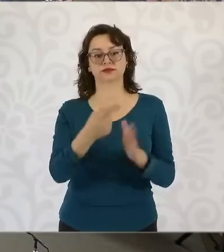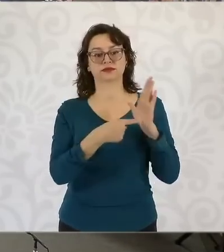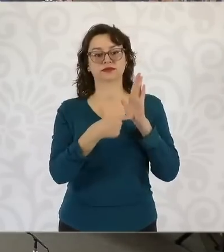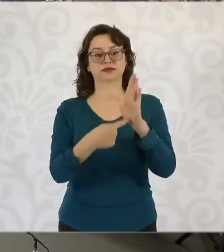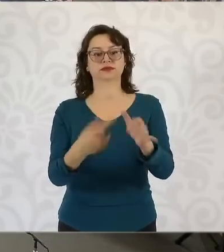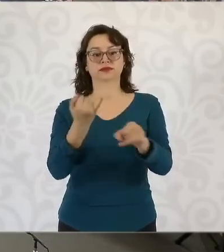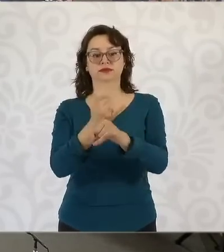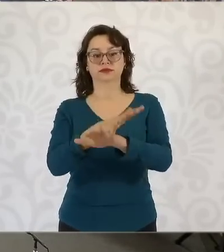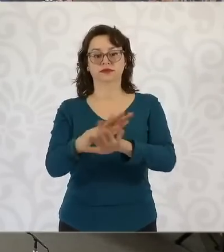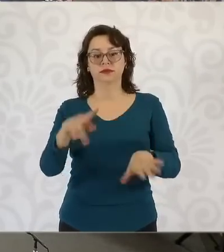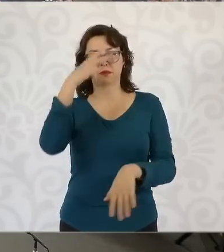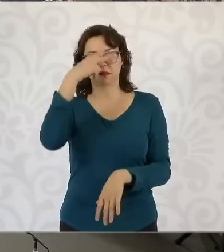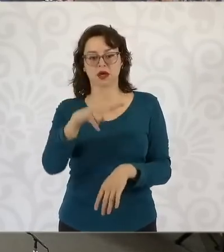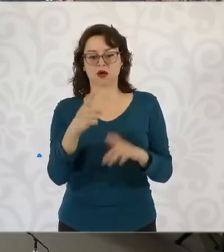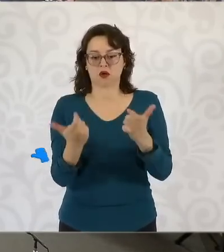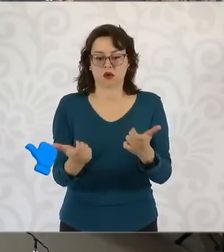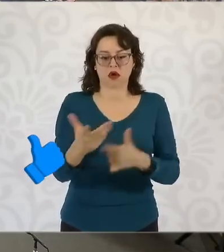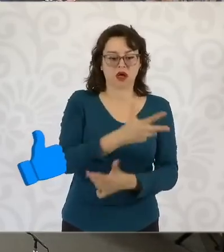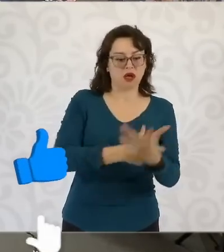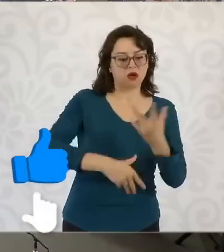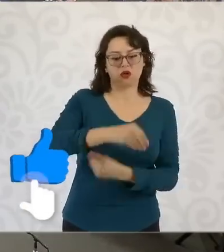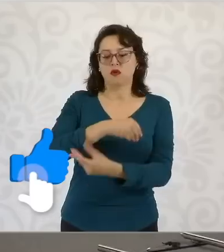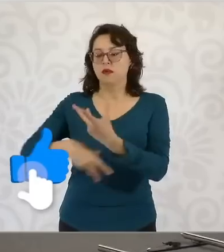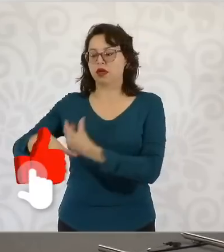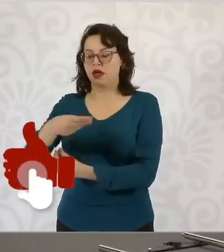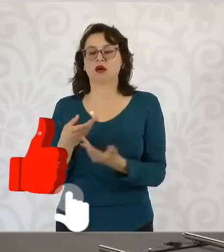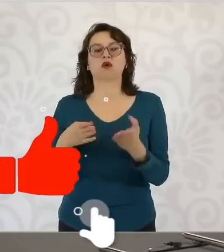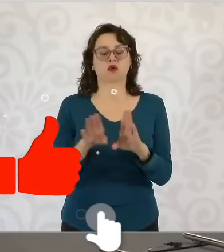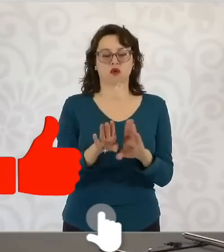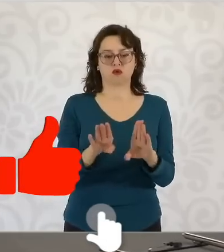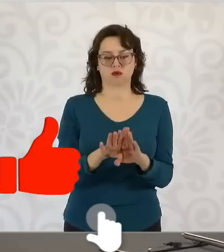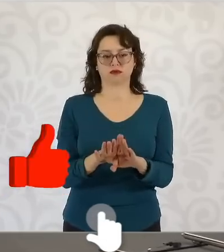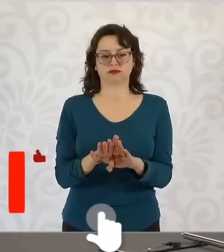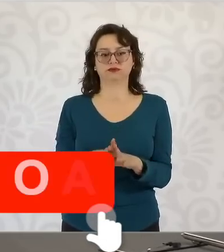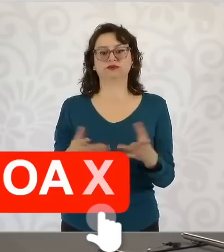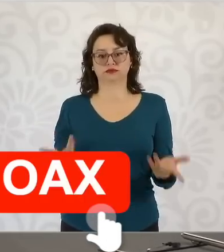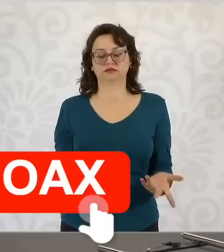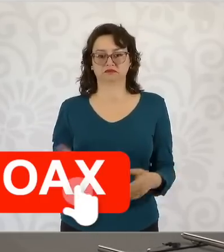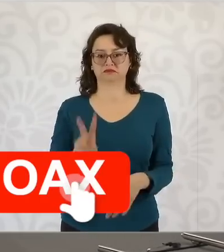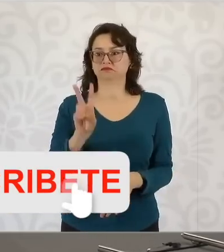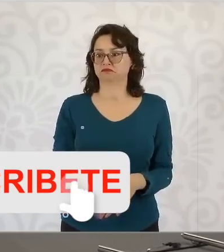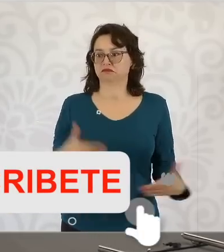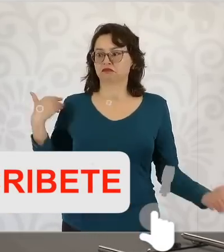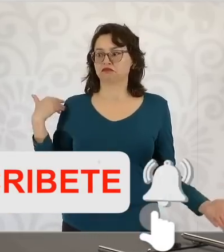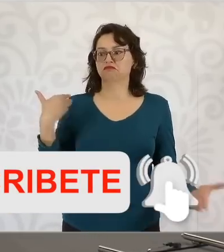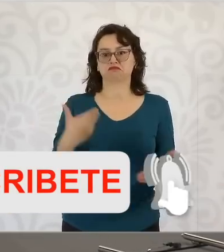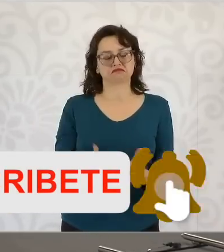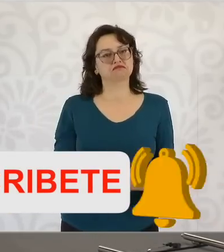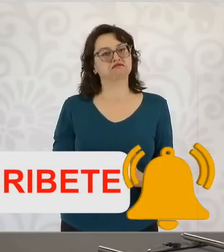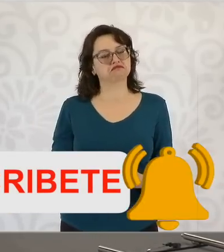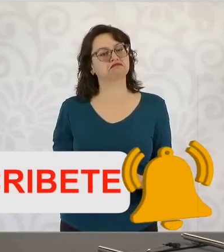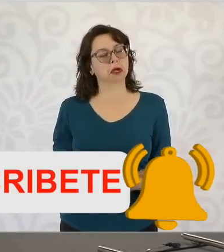la economía mexicana para mostrar la solidez y lo robusto que se ha comportado